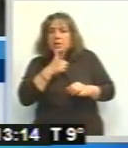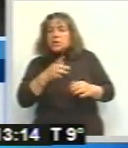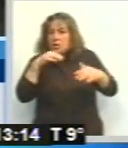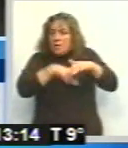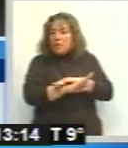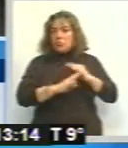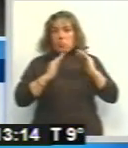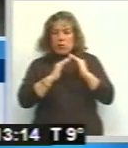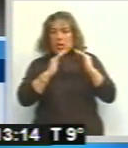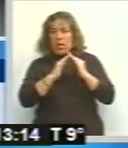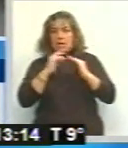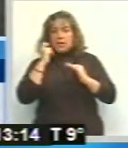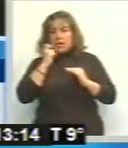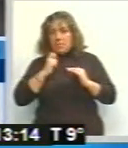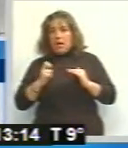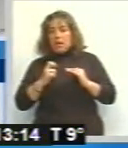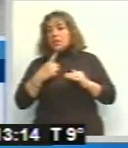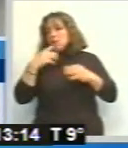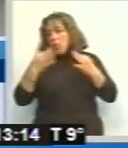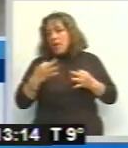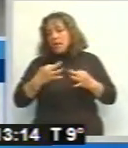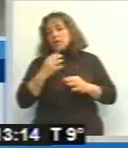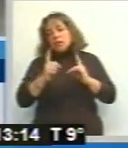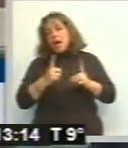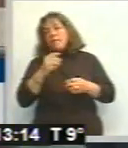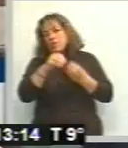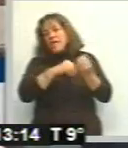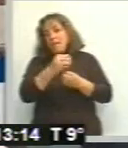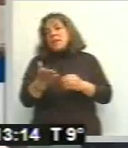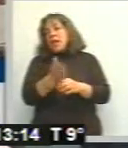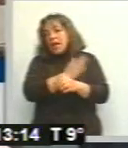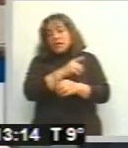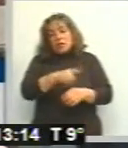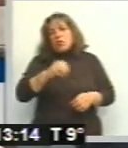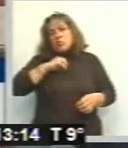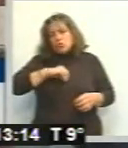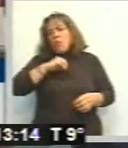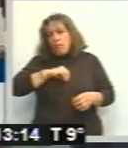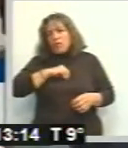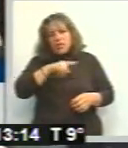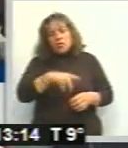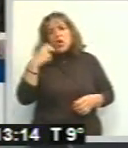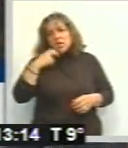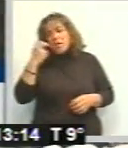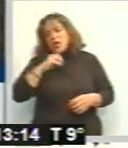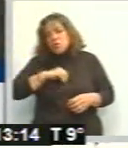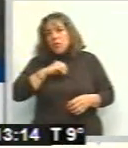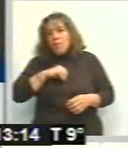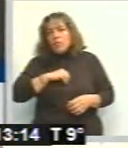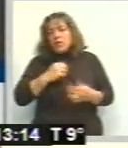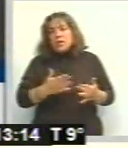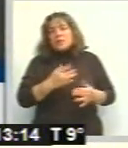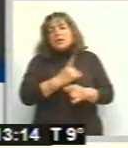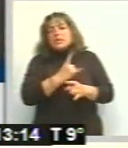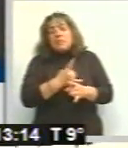sea, que sea, lo ha tenido no. como mascota, digamos. Seguramente, seguramente, y bueno, estos animales sufren, son víctimas justamente de estas situaciones, donde